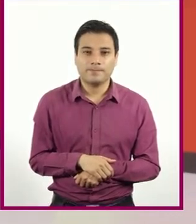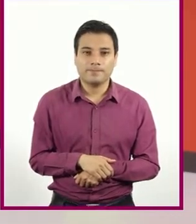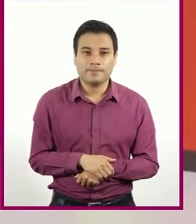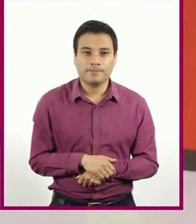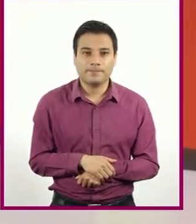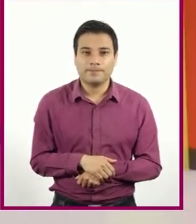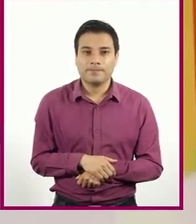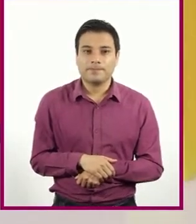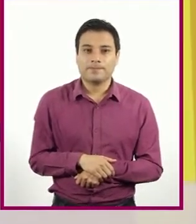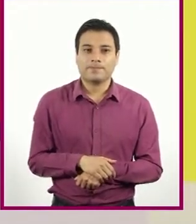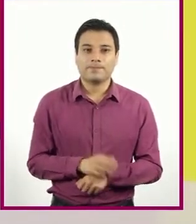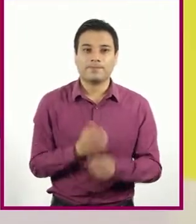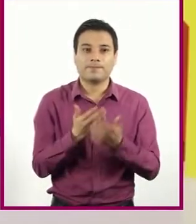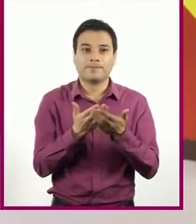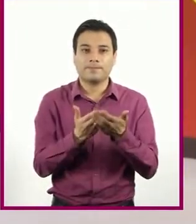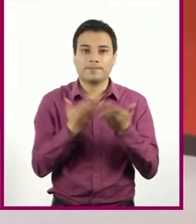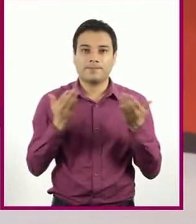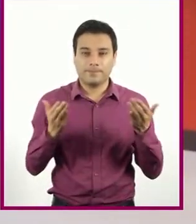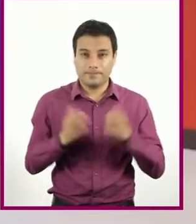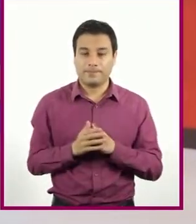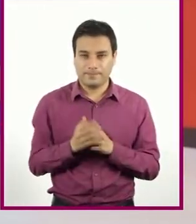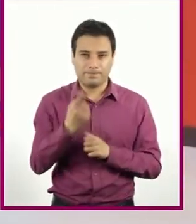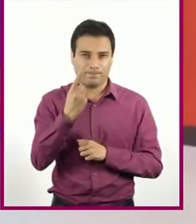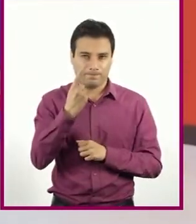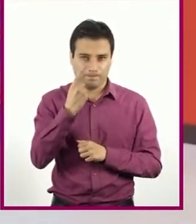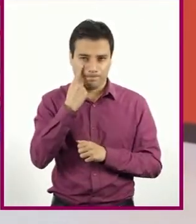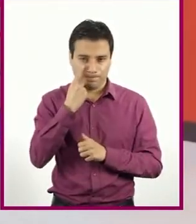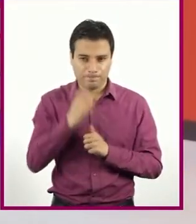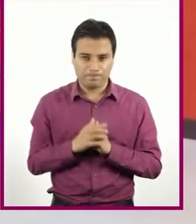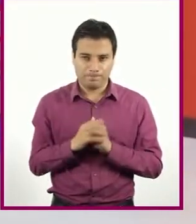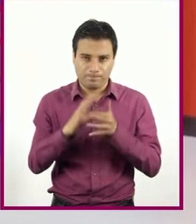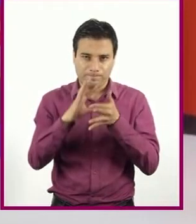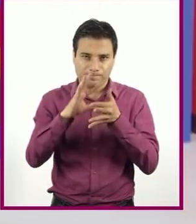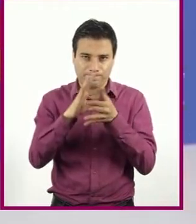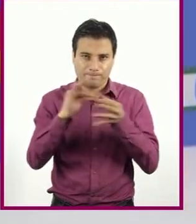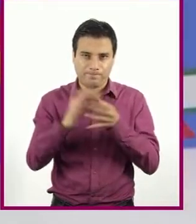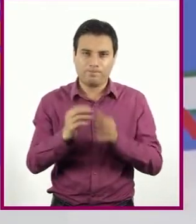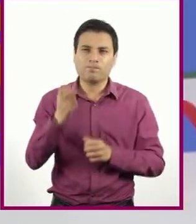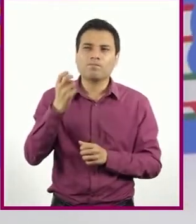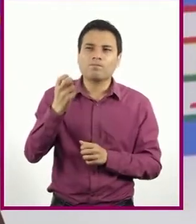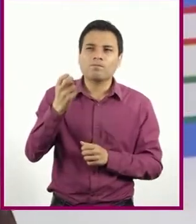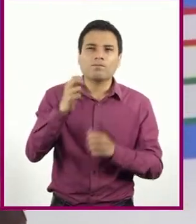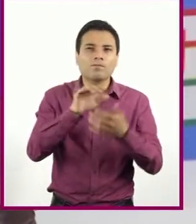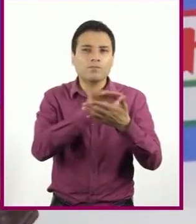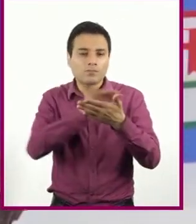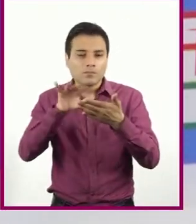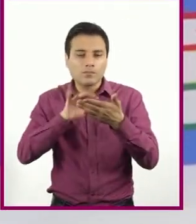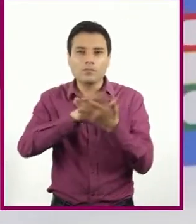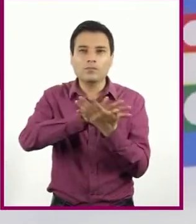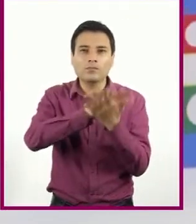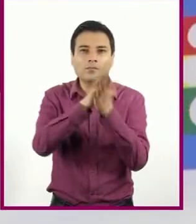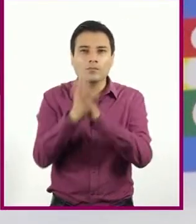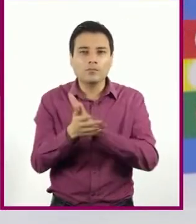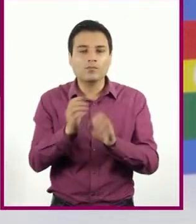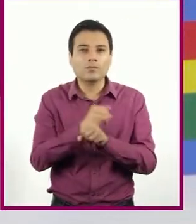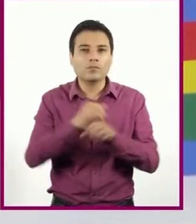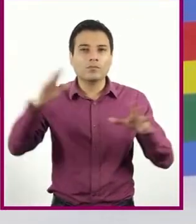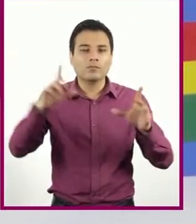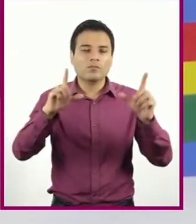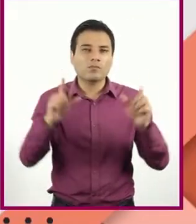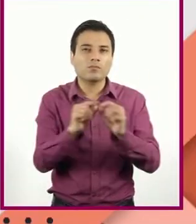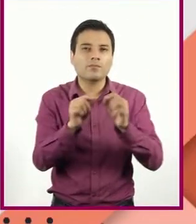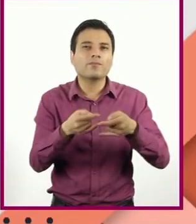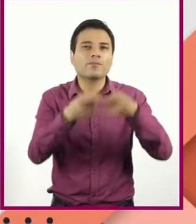Ahora, de estos fragmentos, veamos cómo se nos muestra la forma en que se sintetiza la información y se presenta en estas